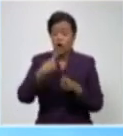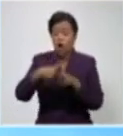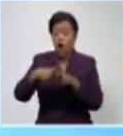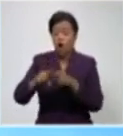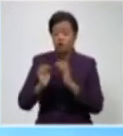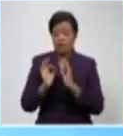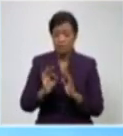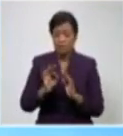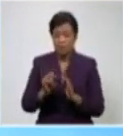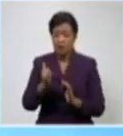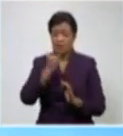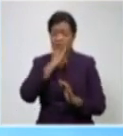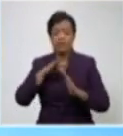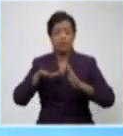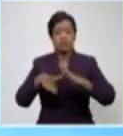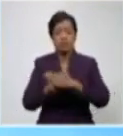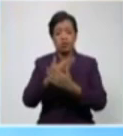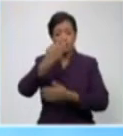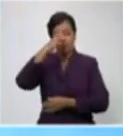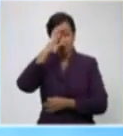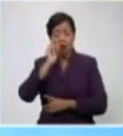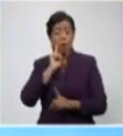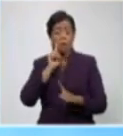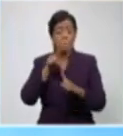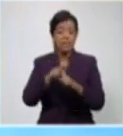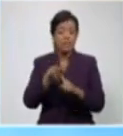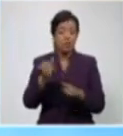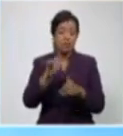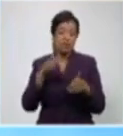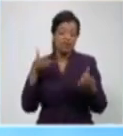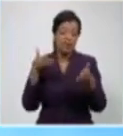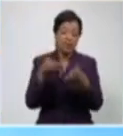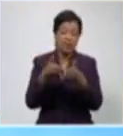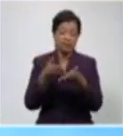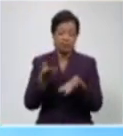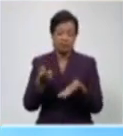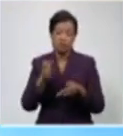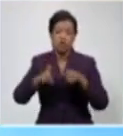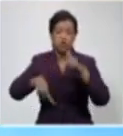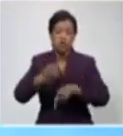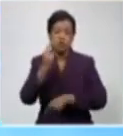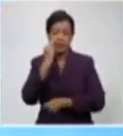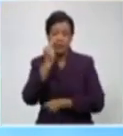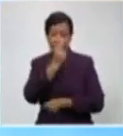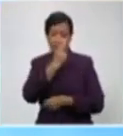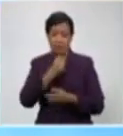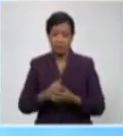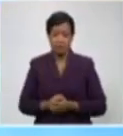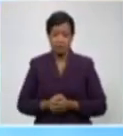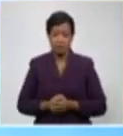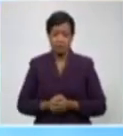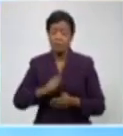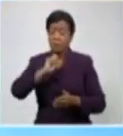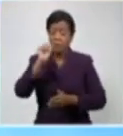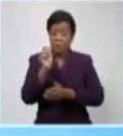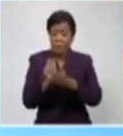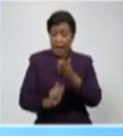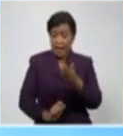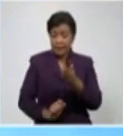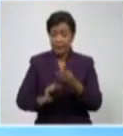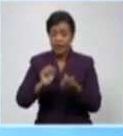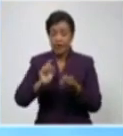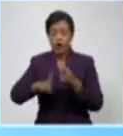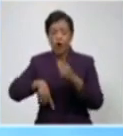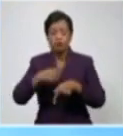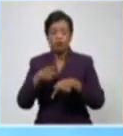espacio simbólico, intención de manipular la imagen de Martí, carta para exigir posturas de los gobiernos de Cuba y de